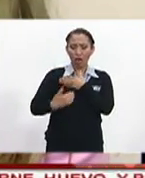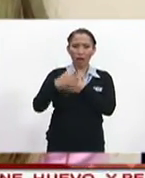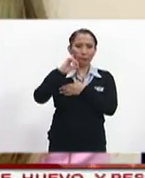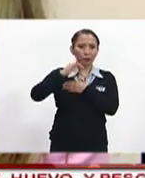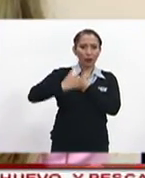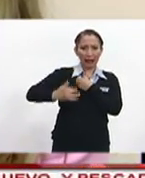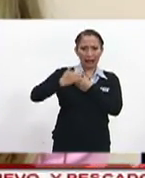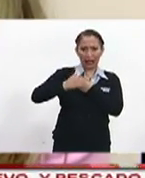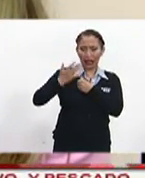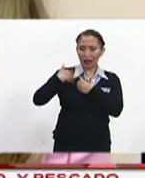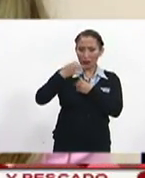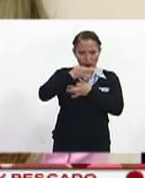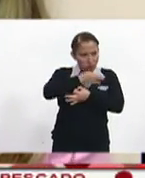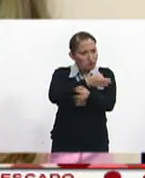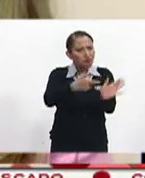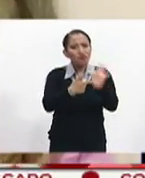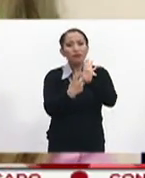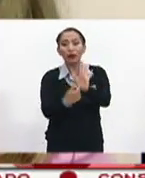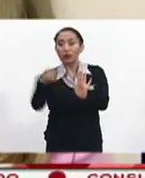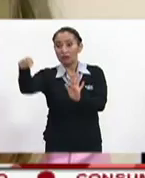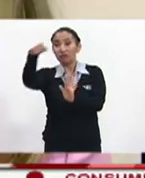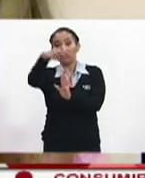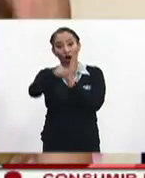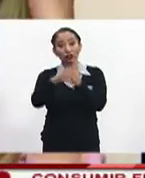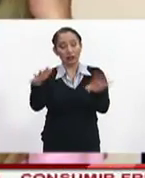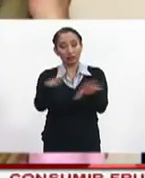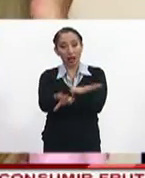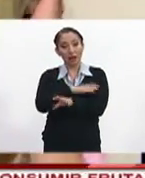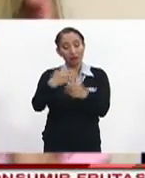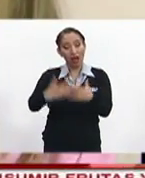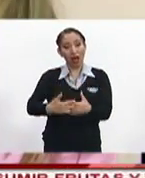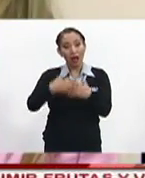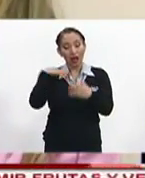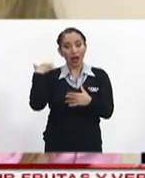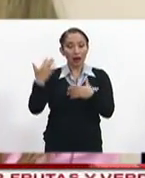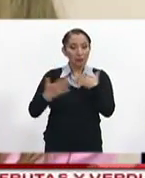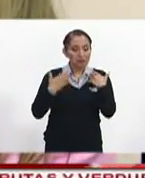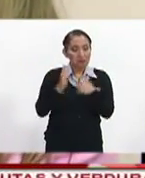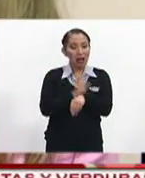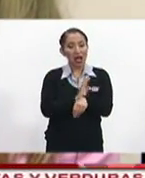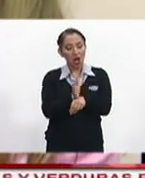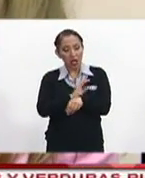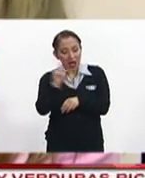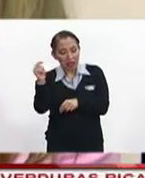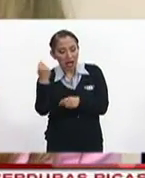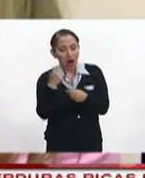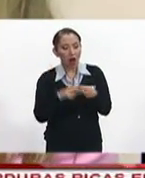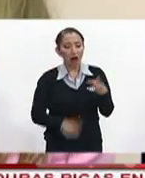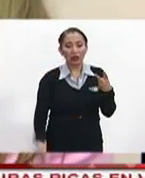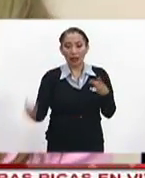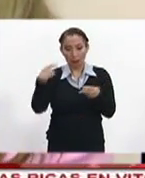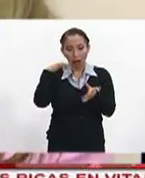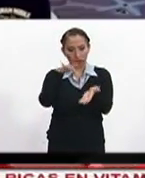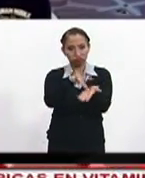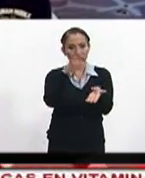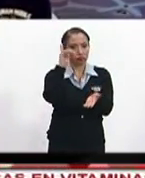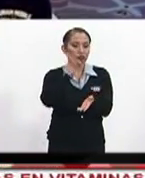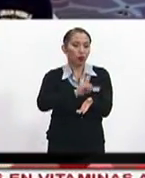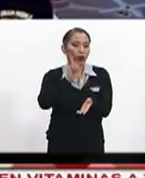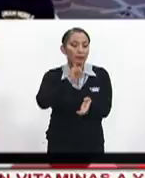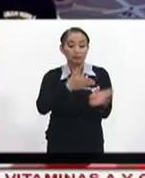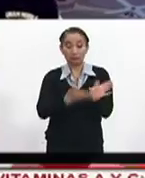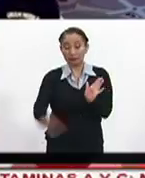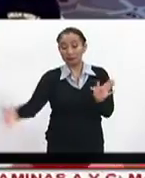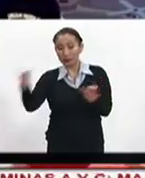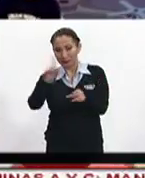tantas mujeres y ha hecho que muchas cosas cambien en la industria del entretenimiento, en la industria de la tecnología a favor de las mujeres. A lo